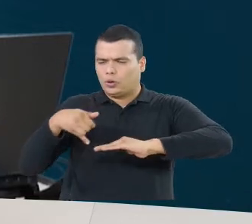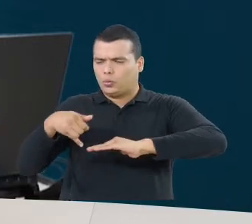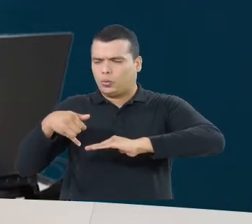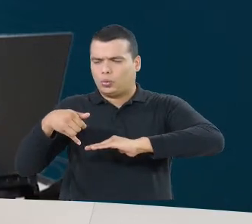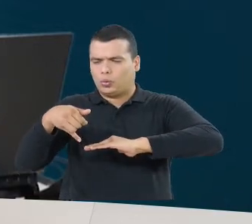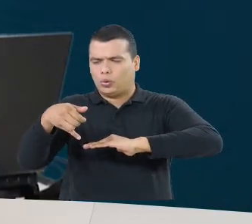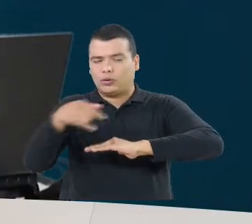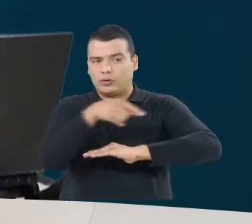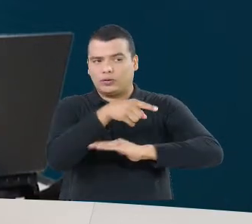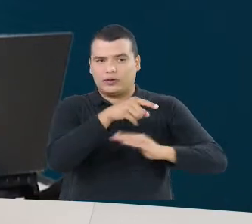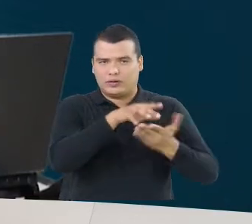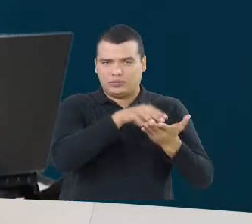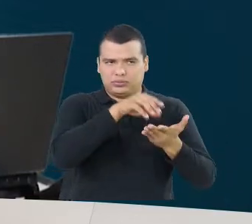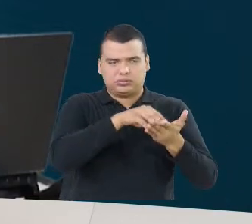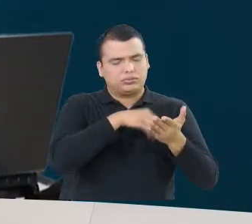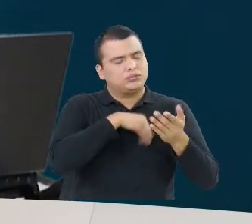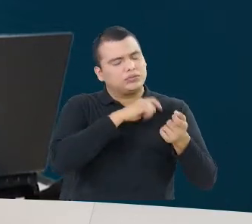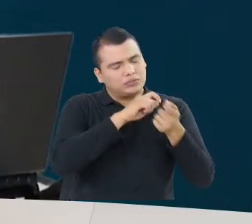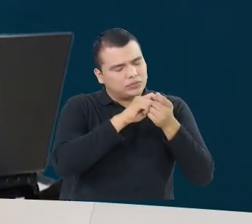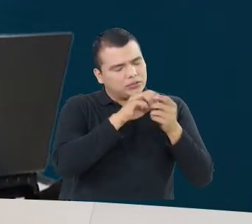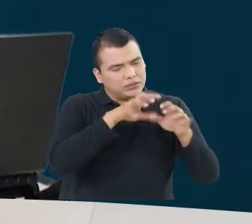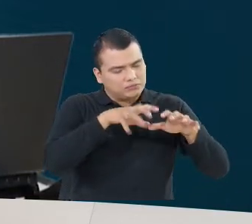como este, que son motores paso a paso,